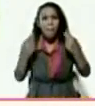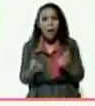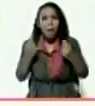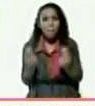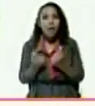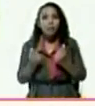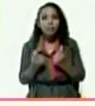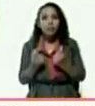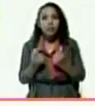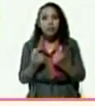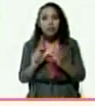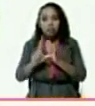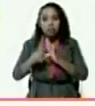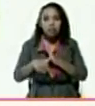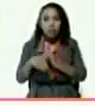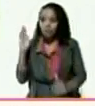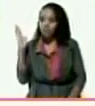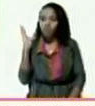Y luego, bueno,